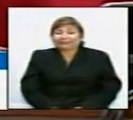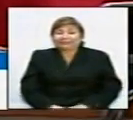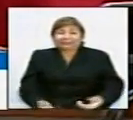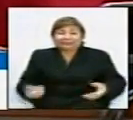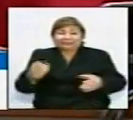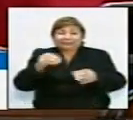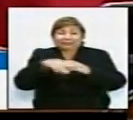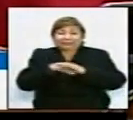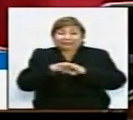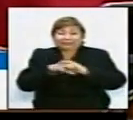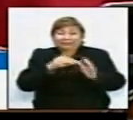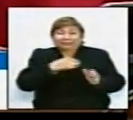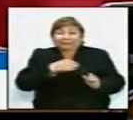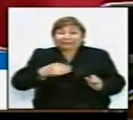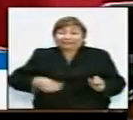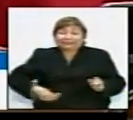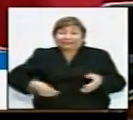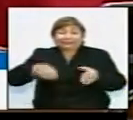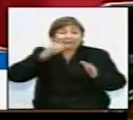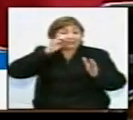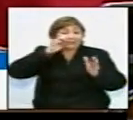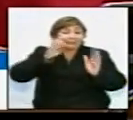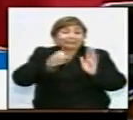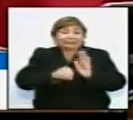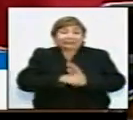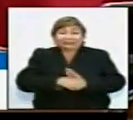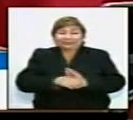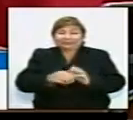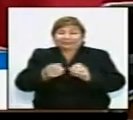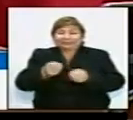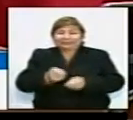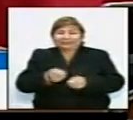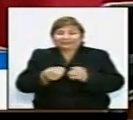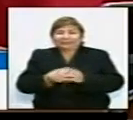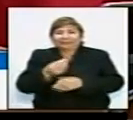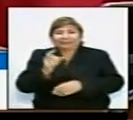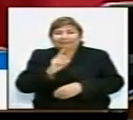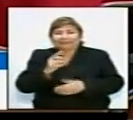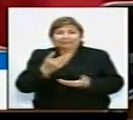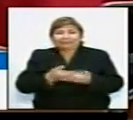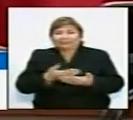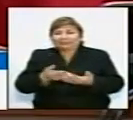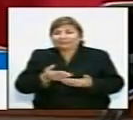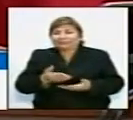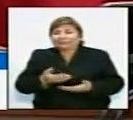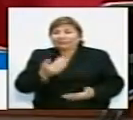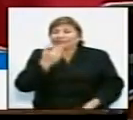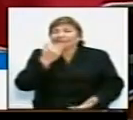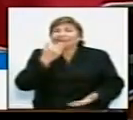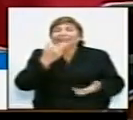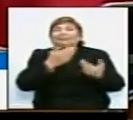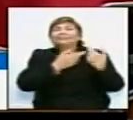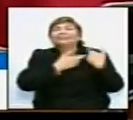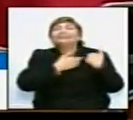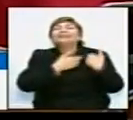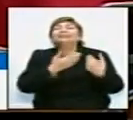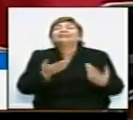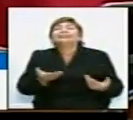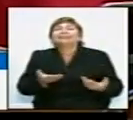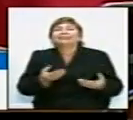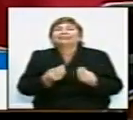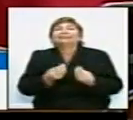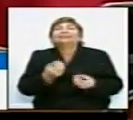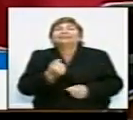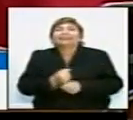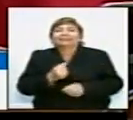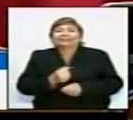Dentro del ministerio, por ejemplo, el tema de agricultura familiar no está adecuadamente identificado. ¿Quién se hace cargo de cómo se